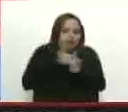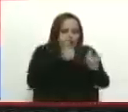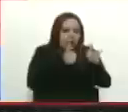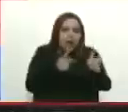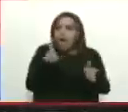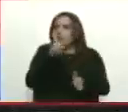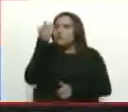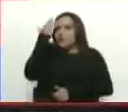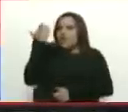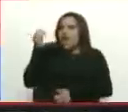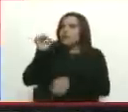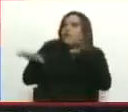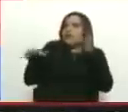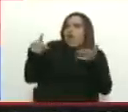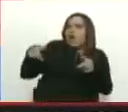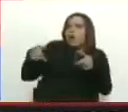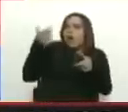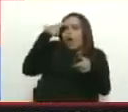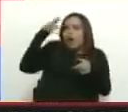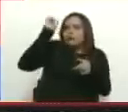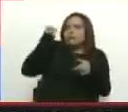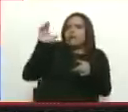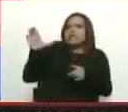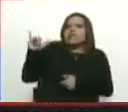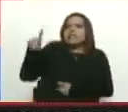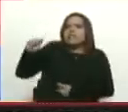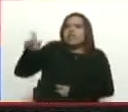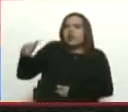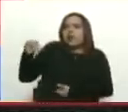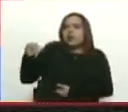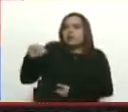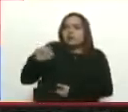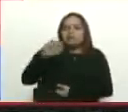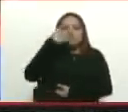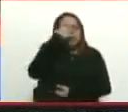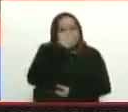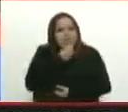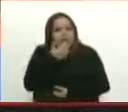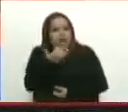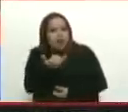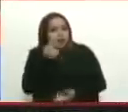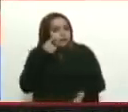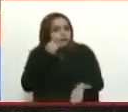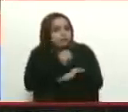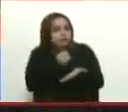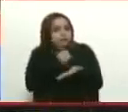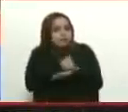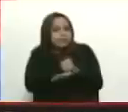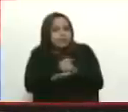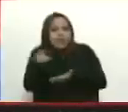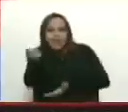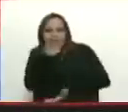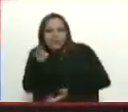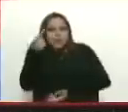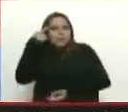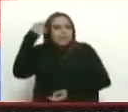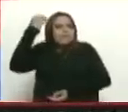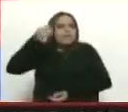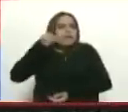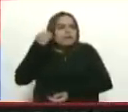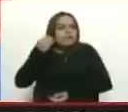cuenta, se está dando cuenta ahorita. Lo triste es que ellos se estén dando cuenta, Angélica, es porque ellos creen que con